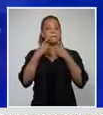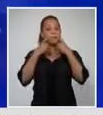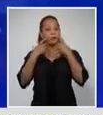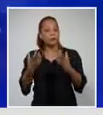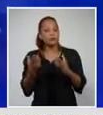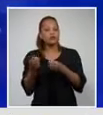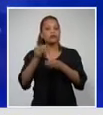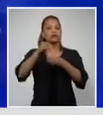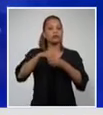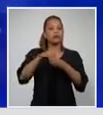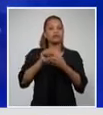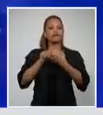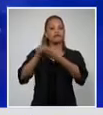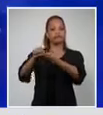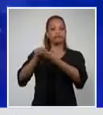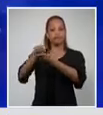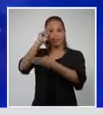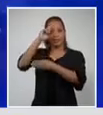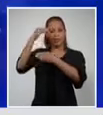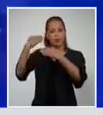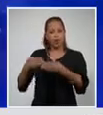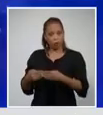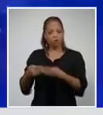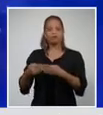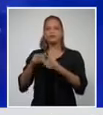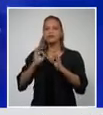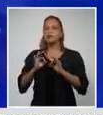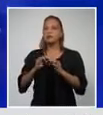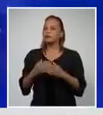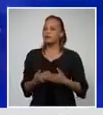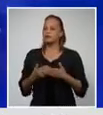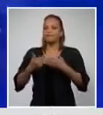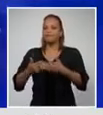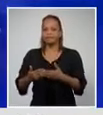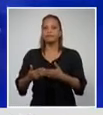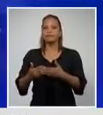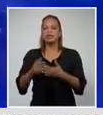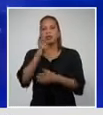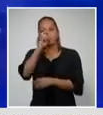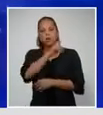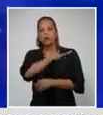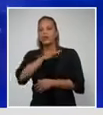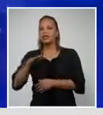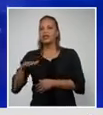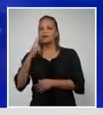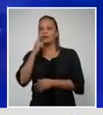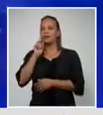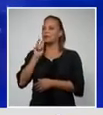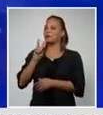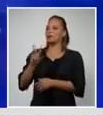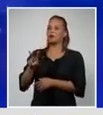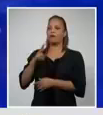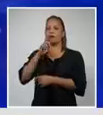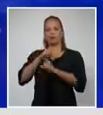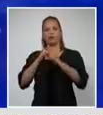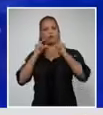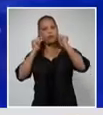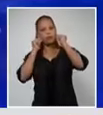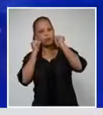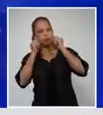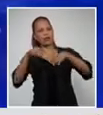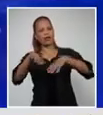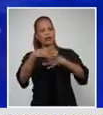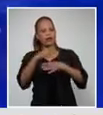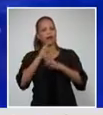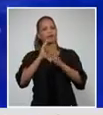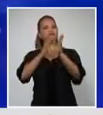de salud, dando siempre frente. Y los niños, pues realmente uno se admira cuando los ve con su nasobuco en la calle, disciplinados